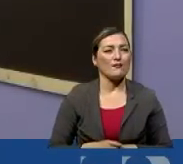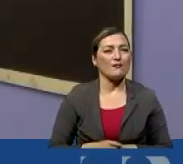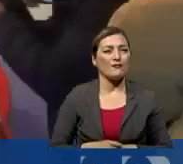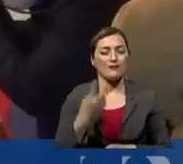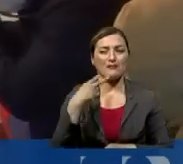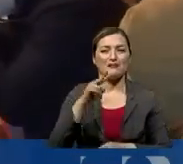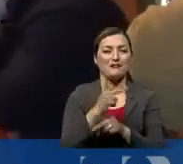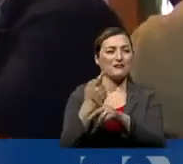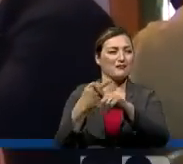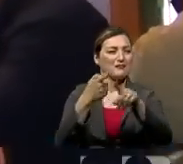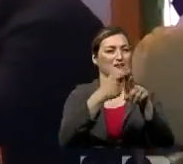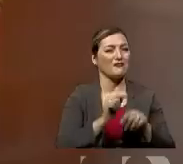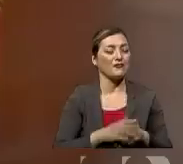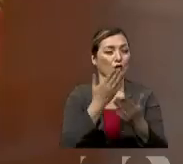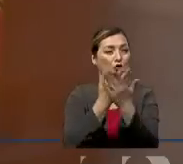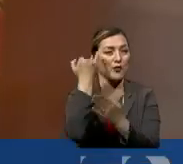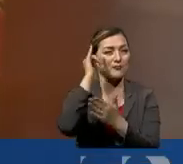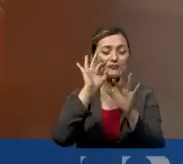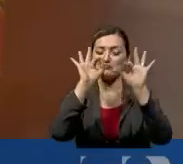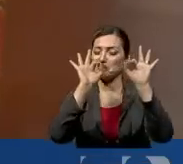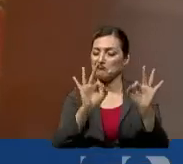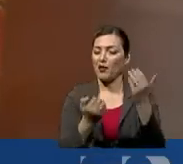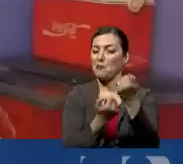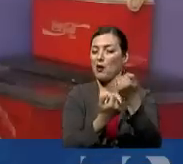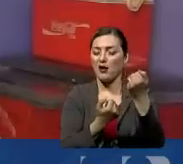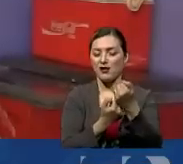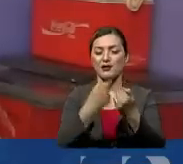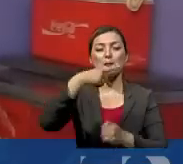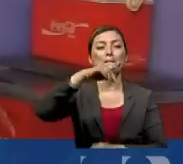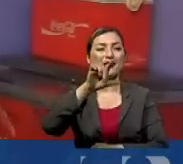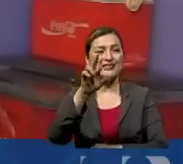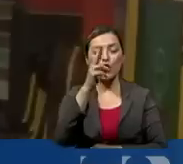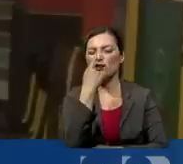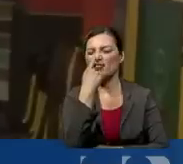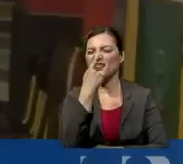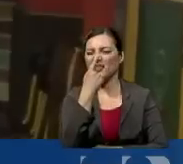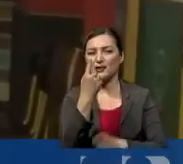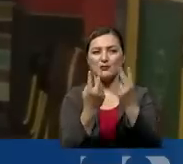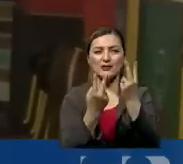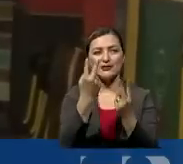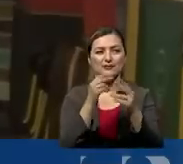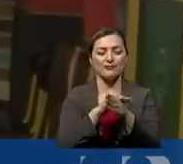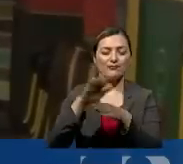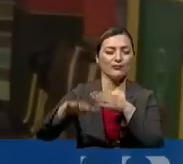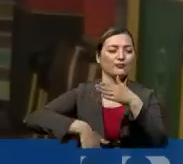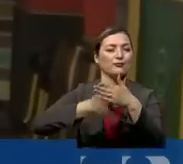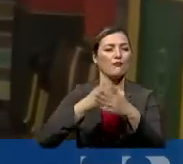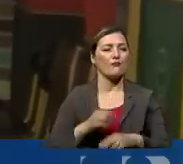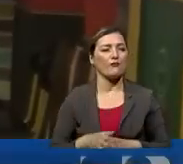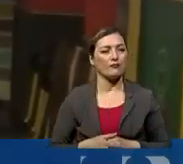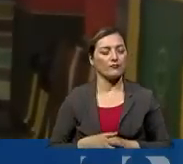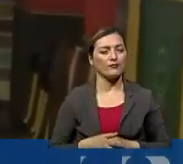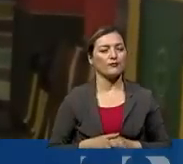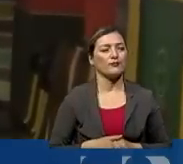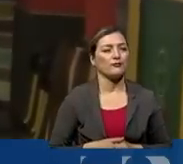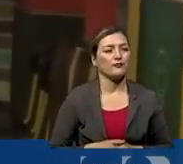en este momento. Sin duda, la iniciativa es un aporte para que Píllaro sume atractivos. Invito a todos los turistas, a